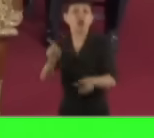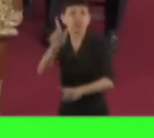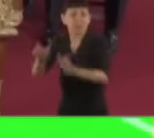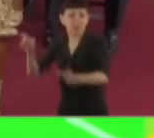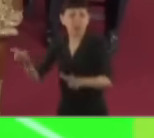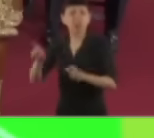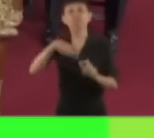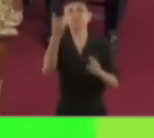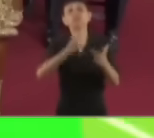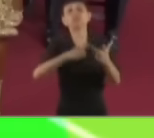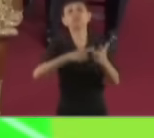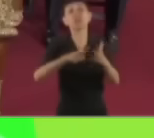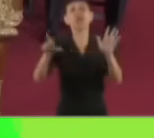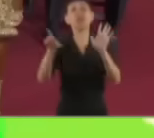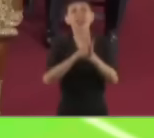Sí. ¿Y?